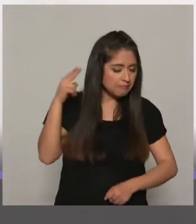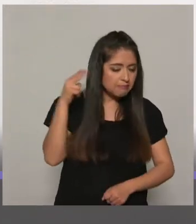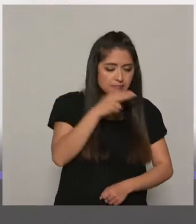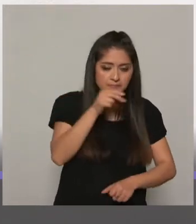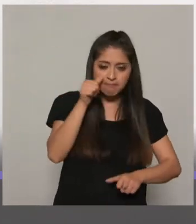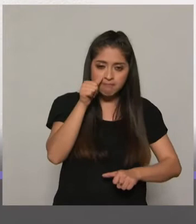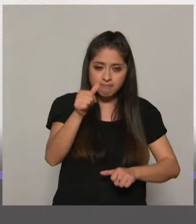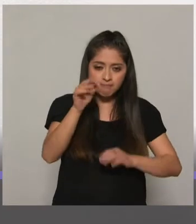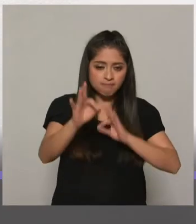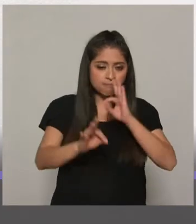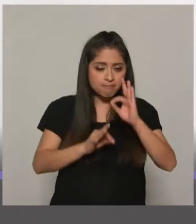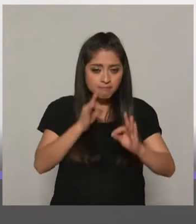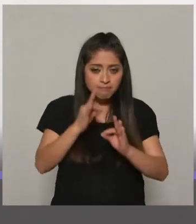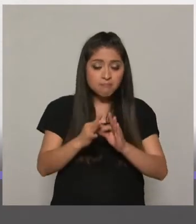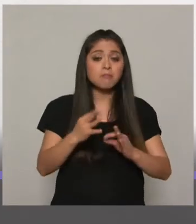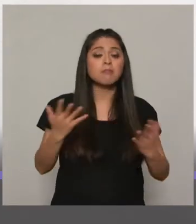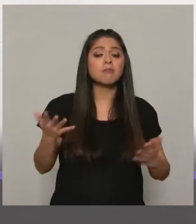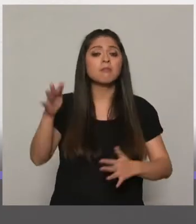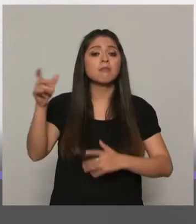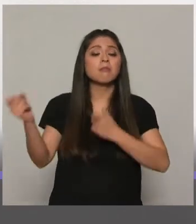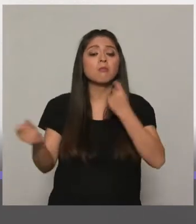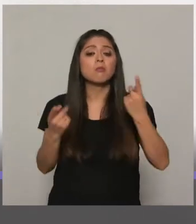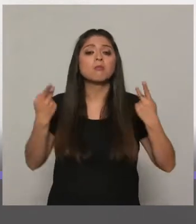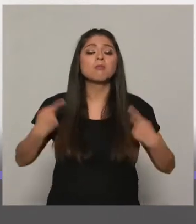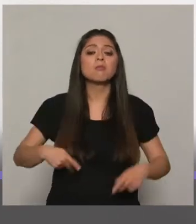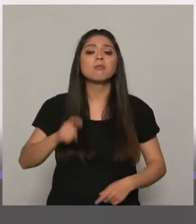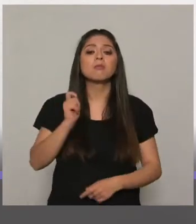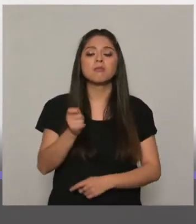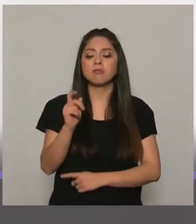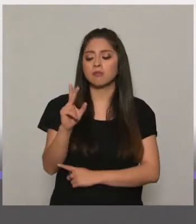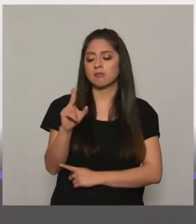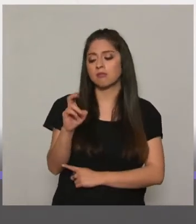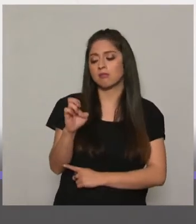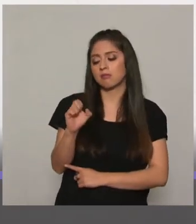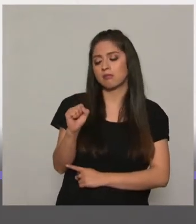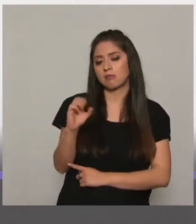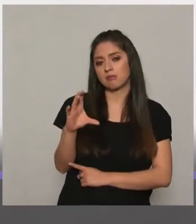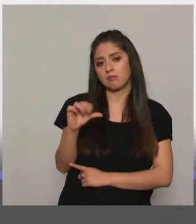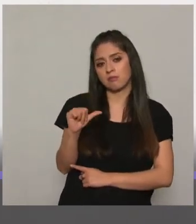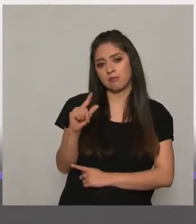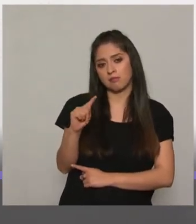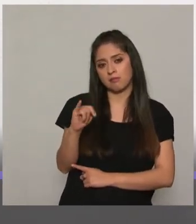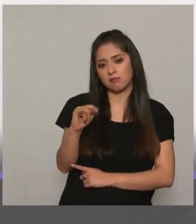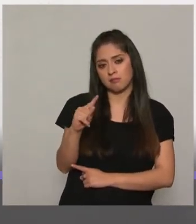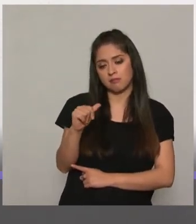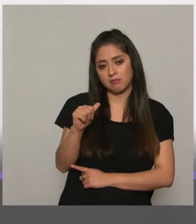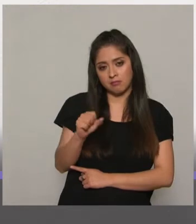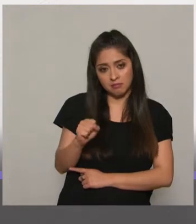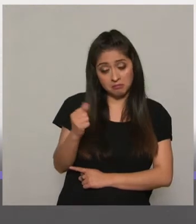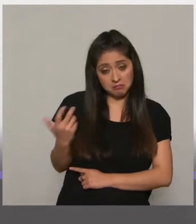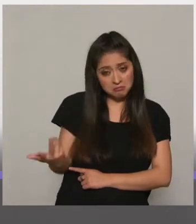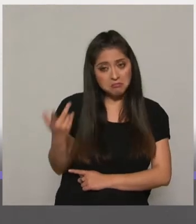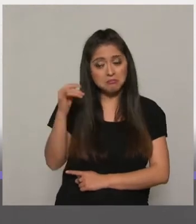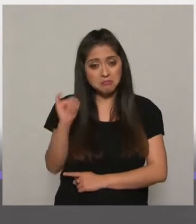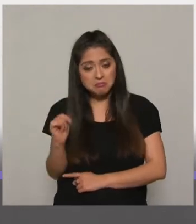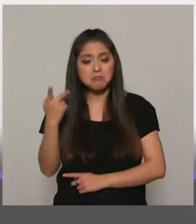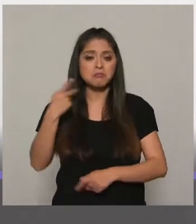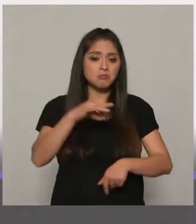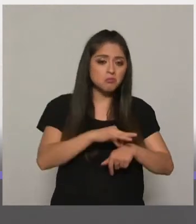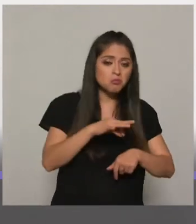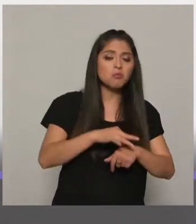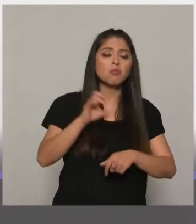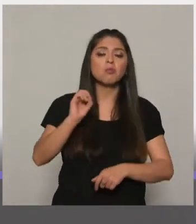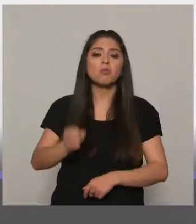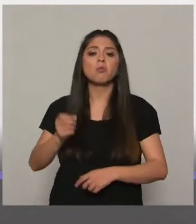la mala manera de decir que son rescatistas, ¿no? Porque estos cuerpos de atención médica, ya sea los médicos, paramédicos o algún técnico